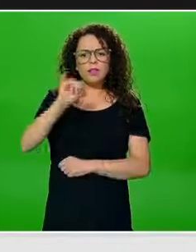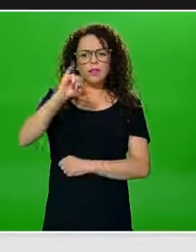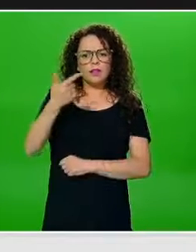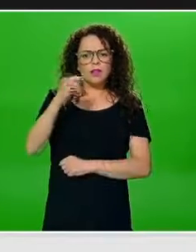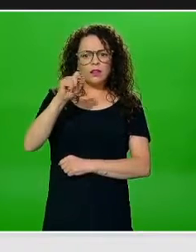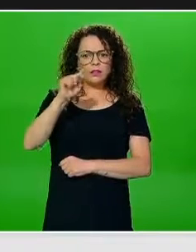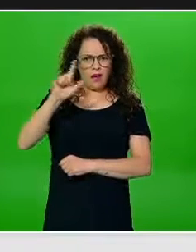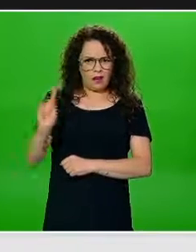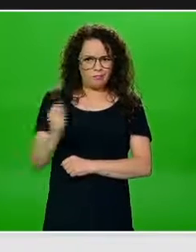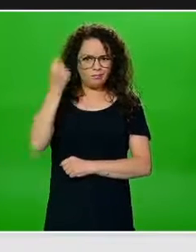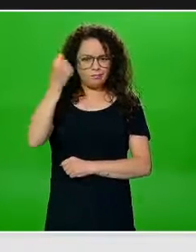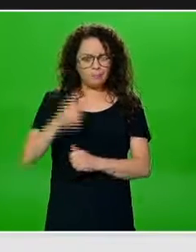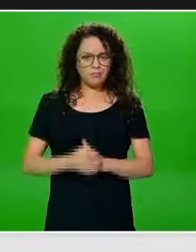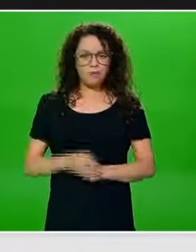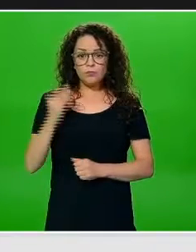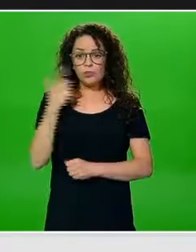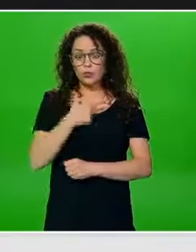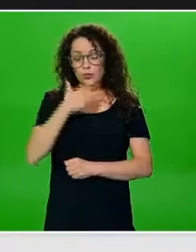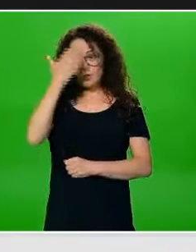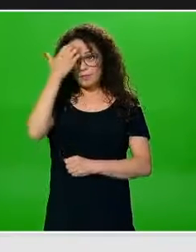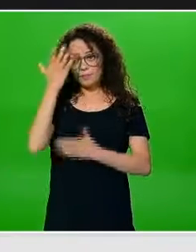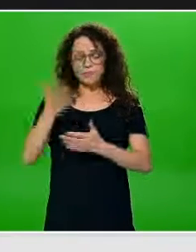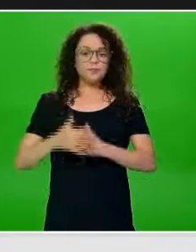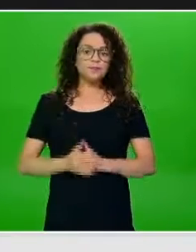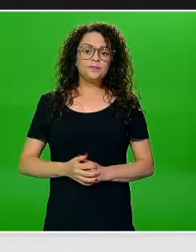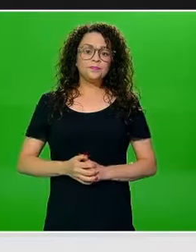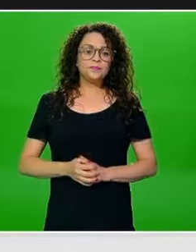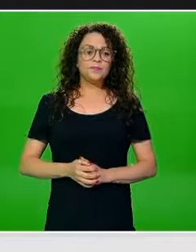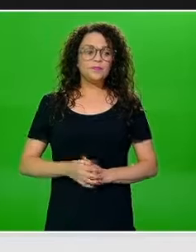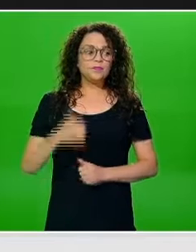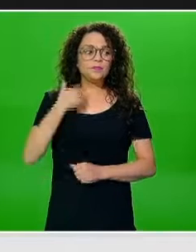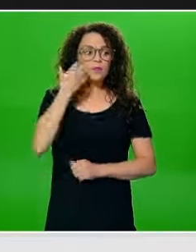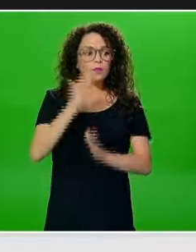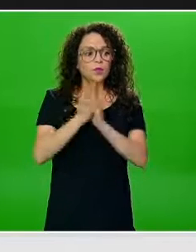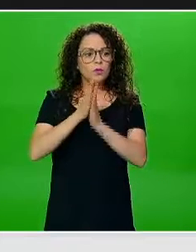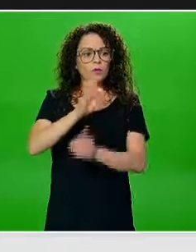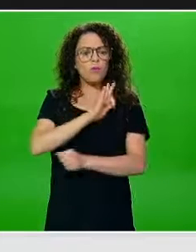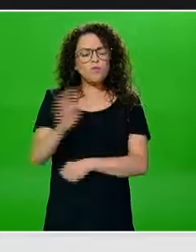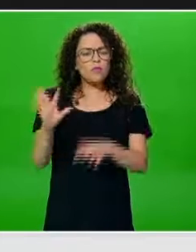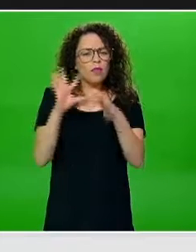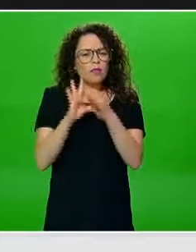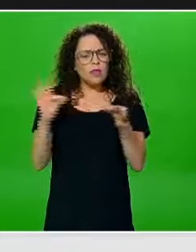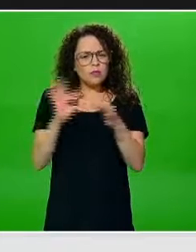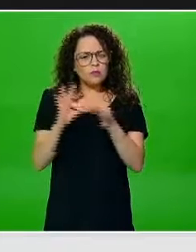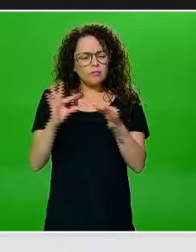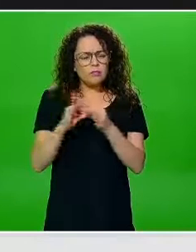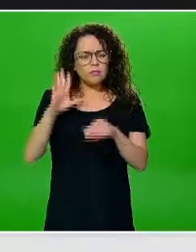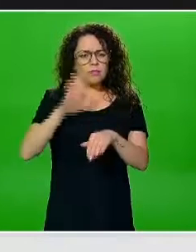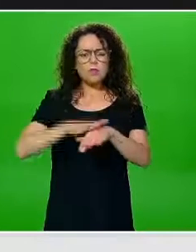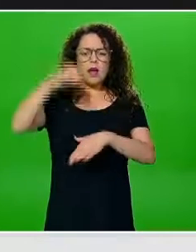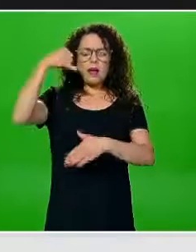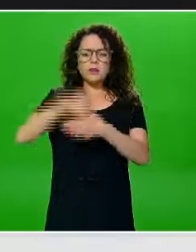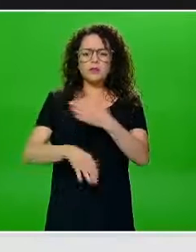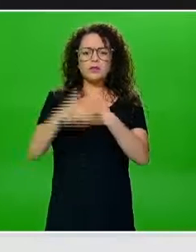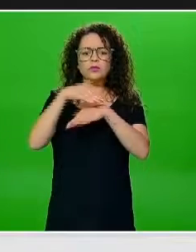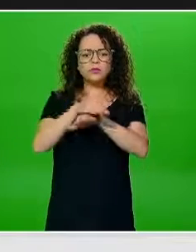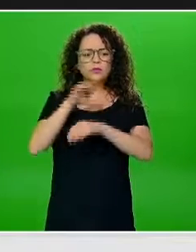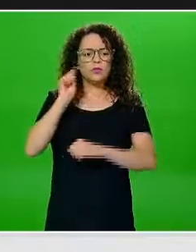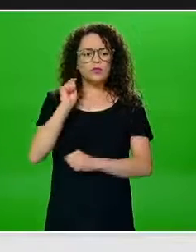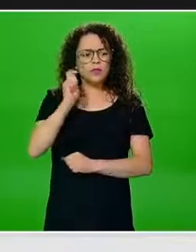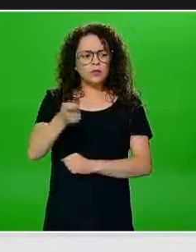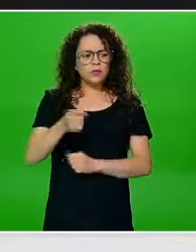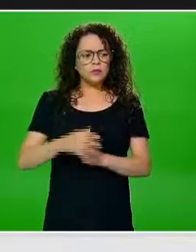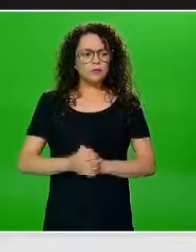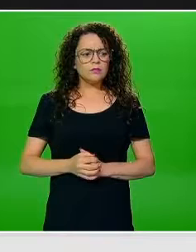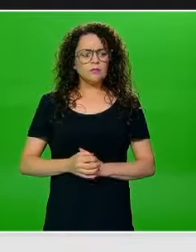mucho gusto en conocerla. Quisiera que nos hiciera el favor de hablarnos un poco más de las tareas de la Dirección